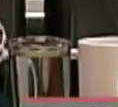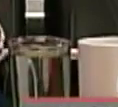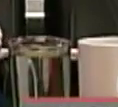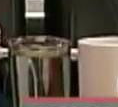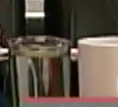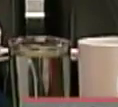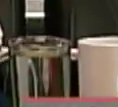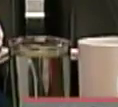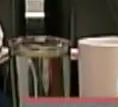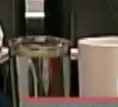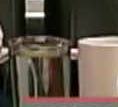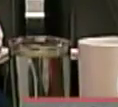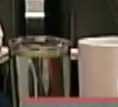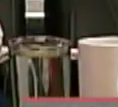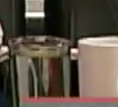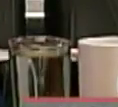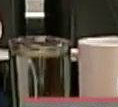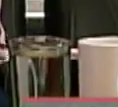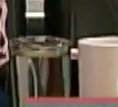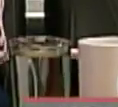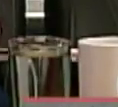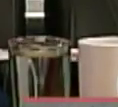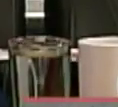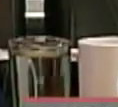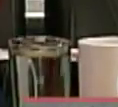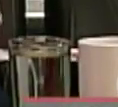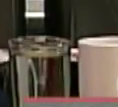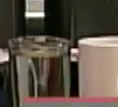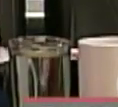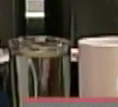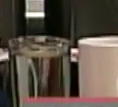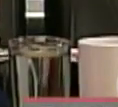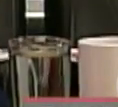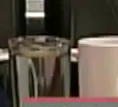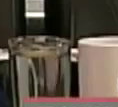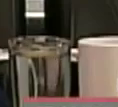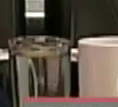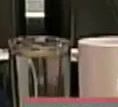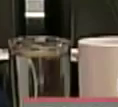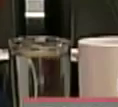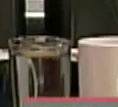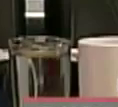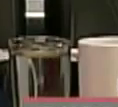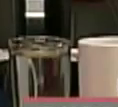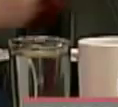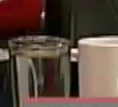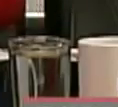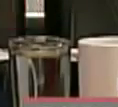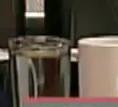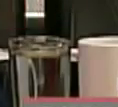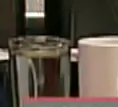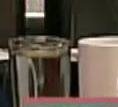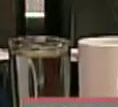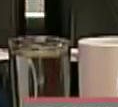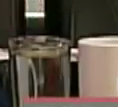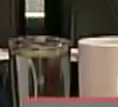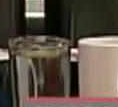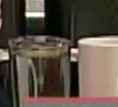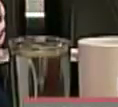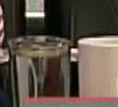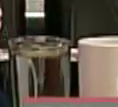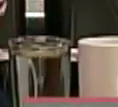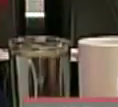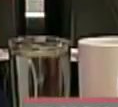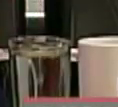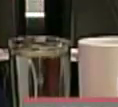días pasaron y el señor Bolsonaro dijo que eso era culpa de unas ONGs que estaban tratando de